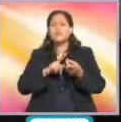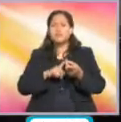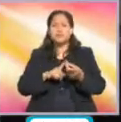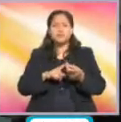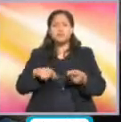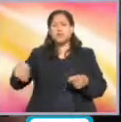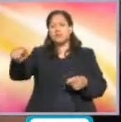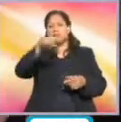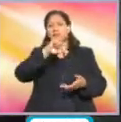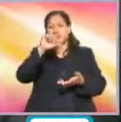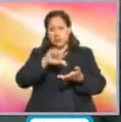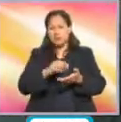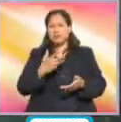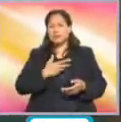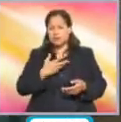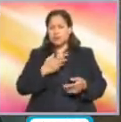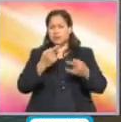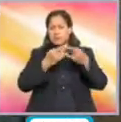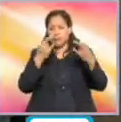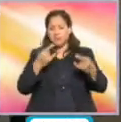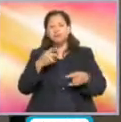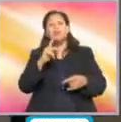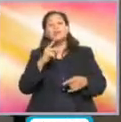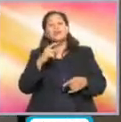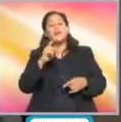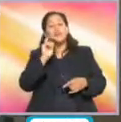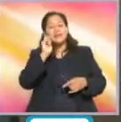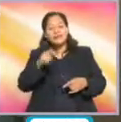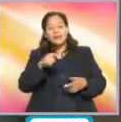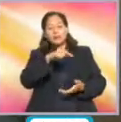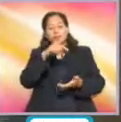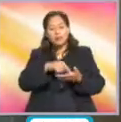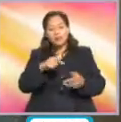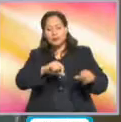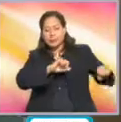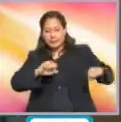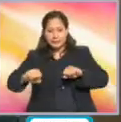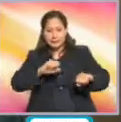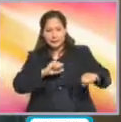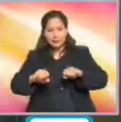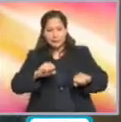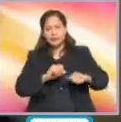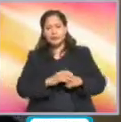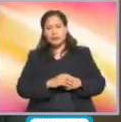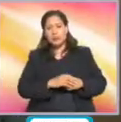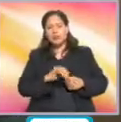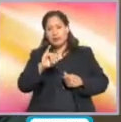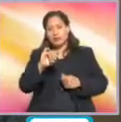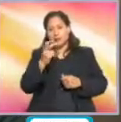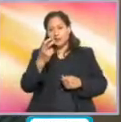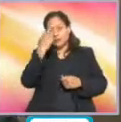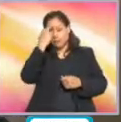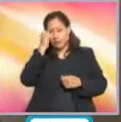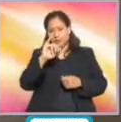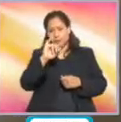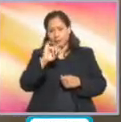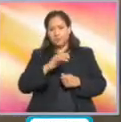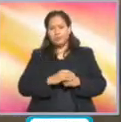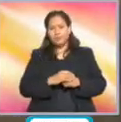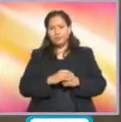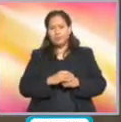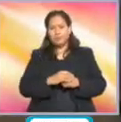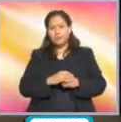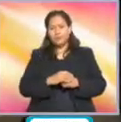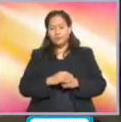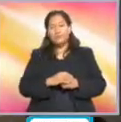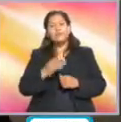todo el centro tiene un montón de historia. No, pero me refiero de lugares donde se bolea zapatos. Efectivamente tienes razón, así es.